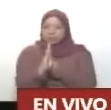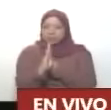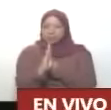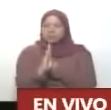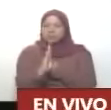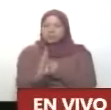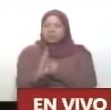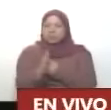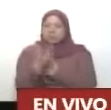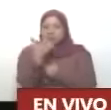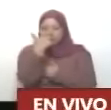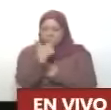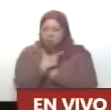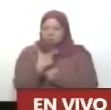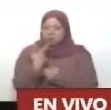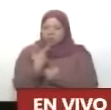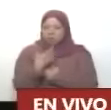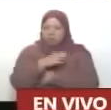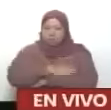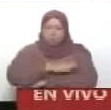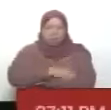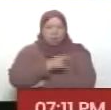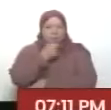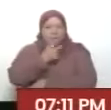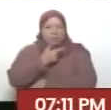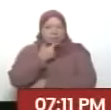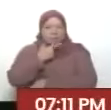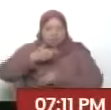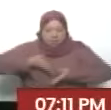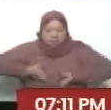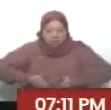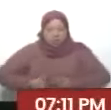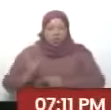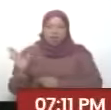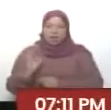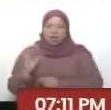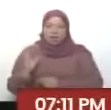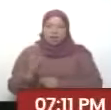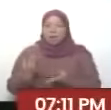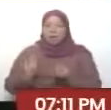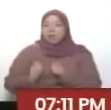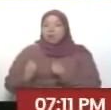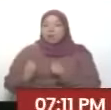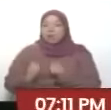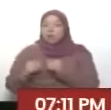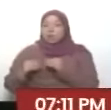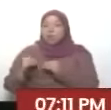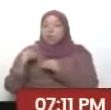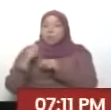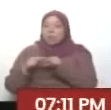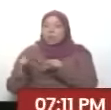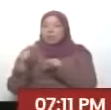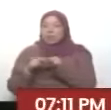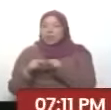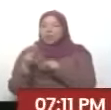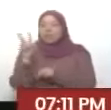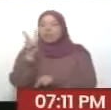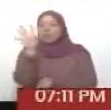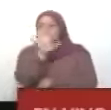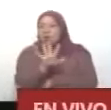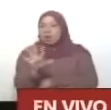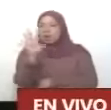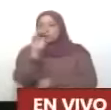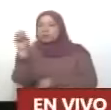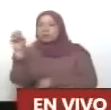está llena de humildad. Ella es nacida en Caracas, pero criada en Oriente. Y Yulimar se levantó de un